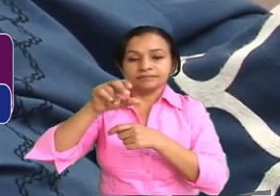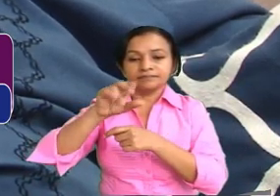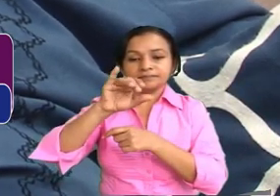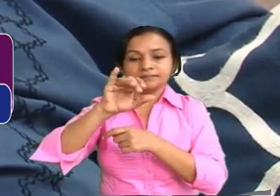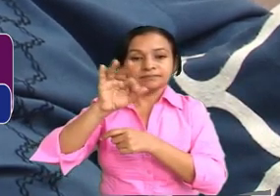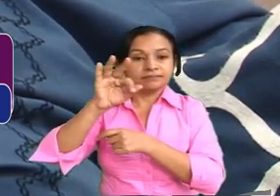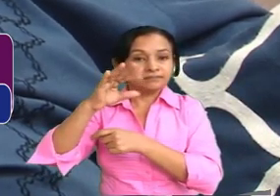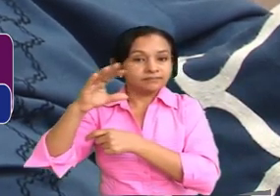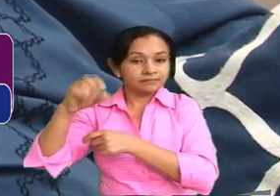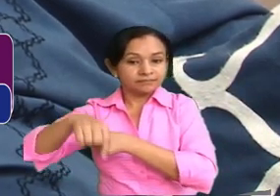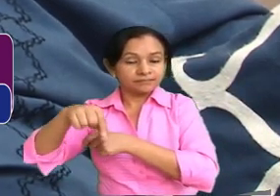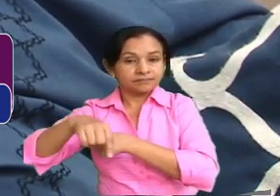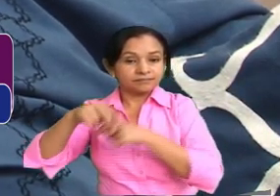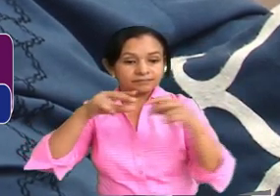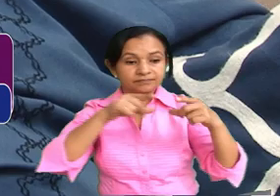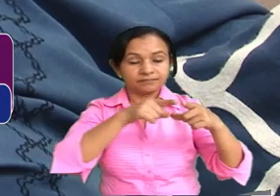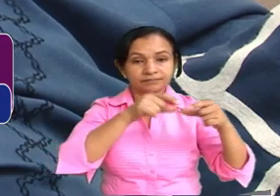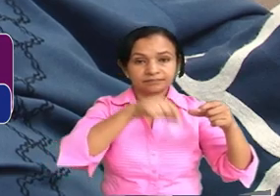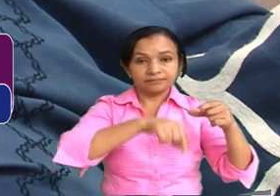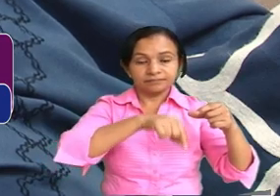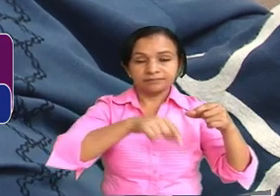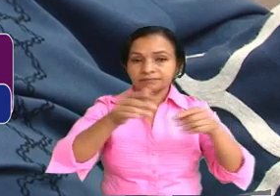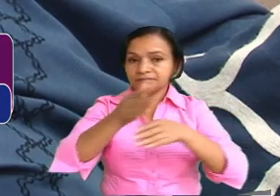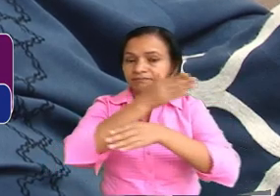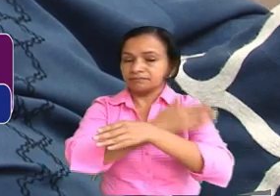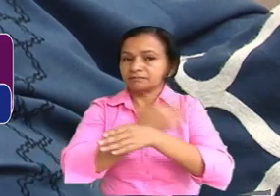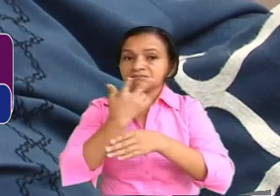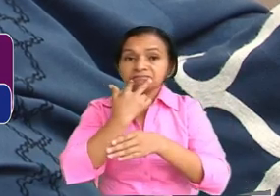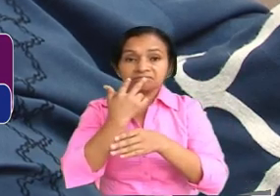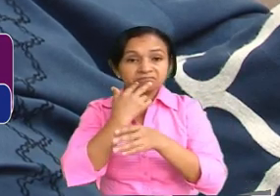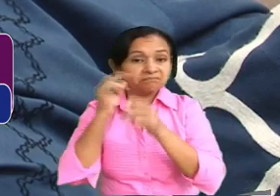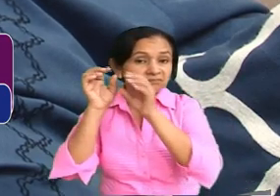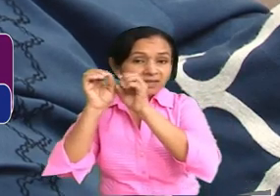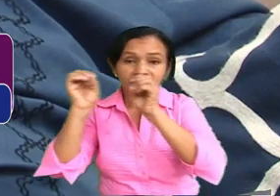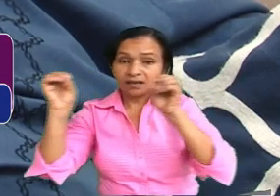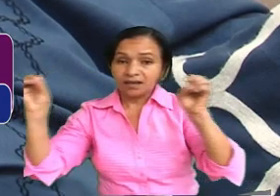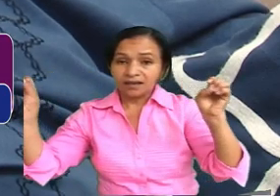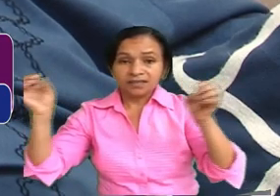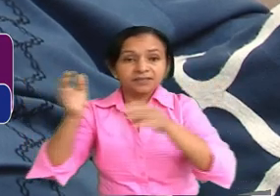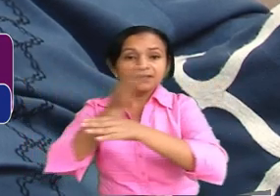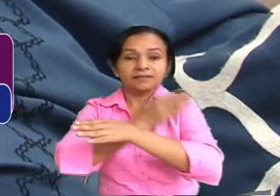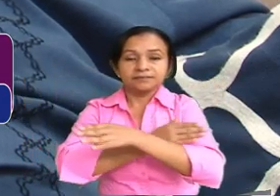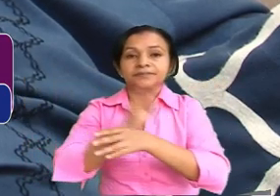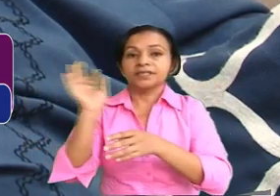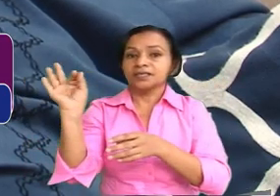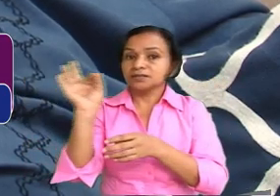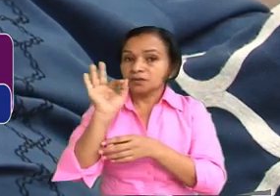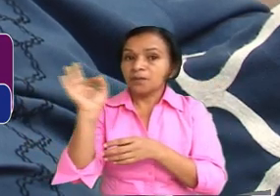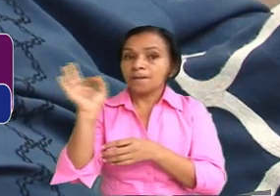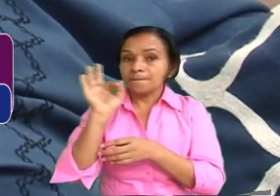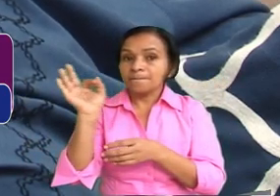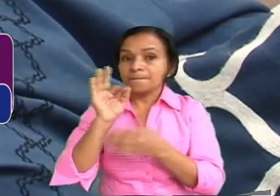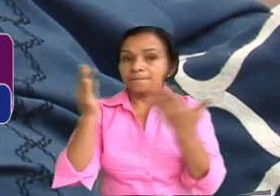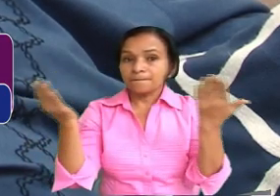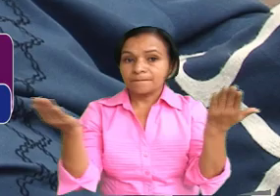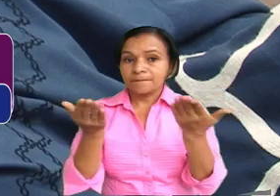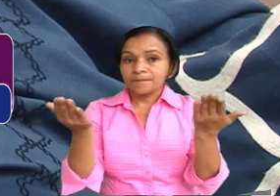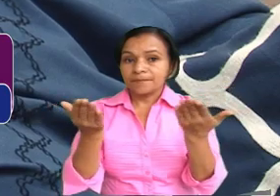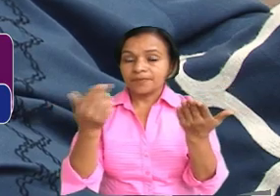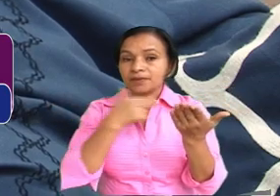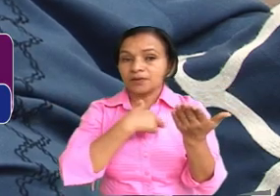que anteriormente no era así, ¿no? Y esas son maneras y son formas en cómo se